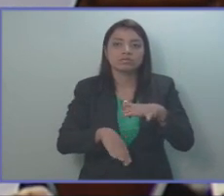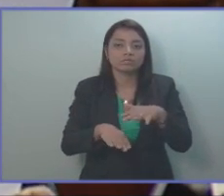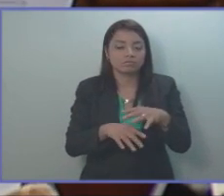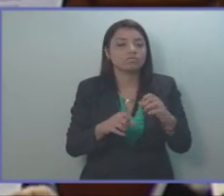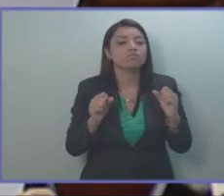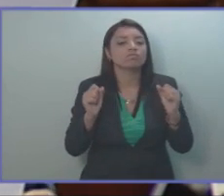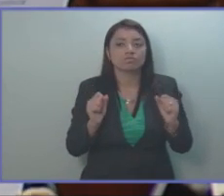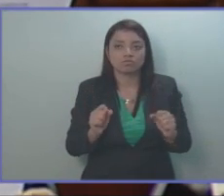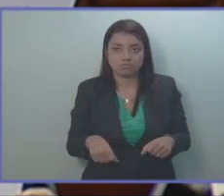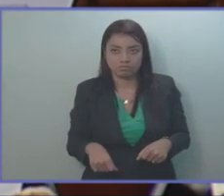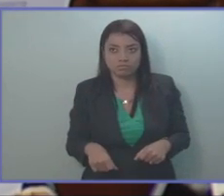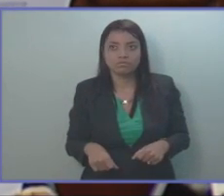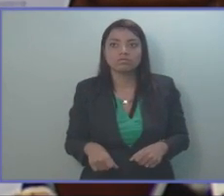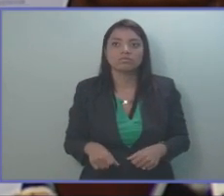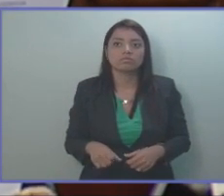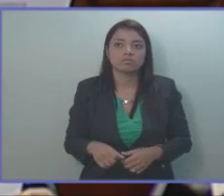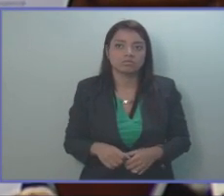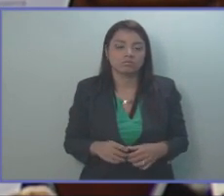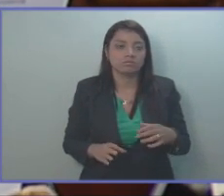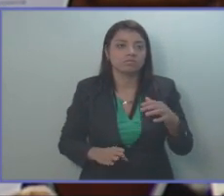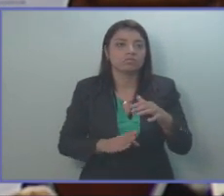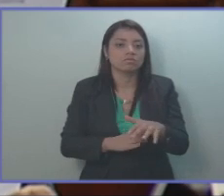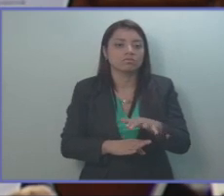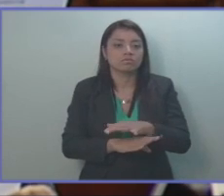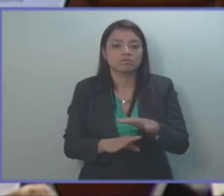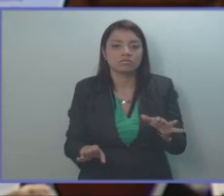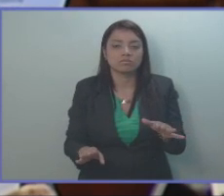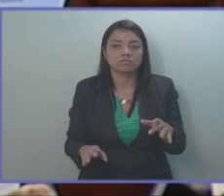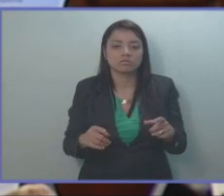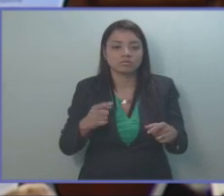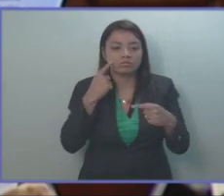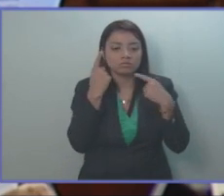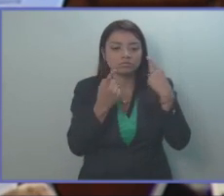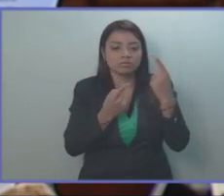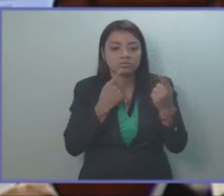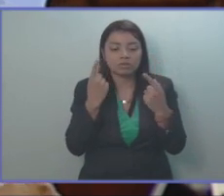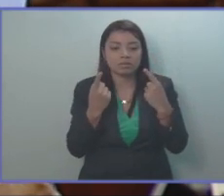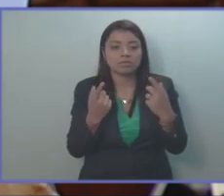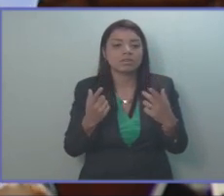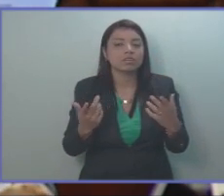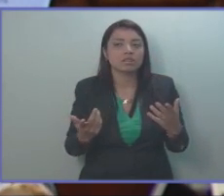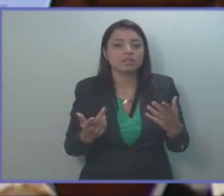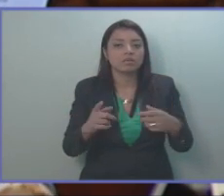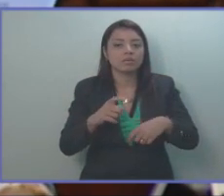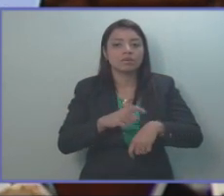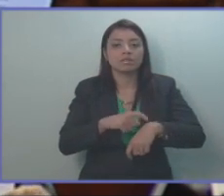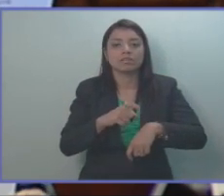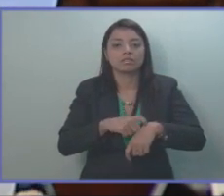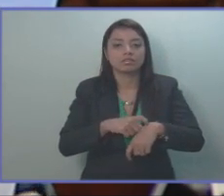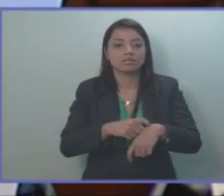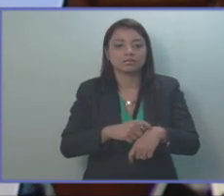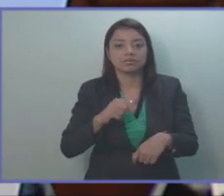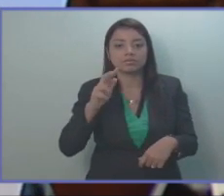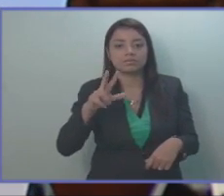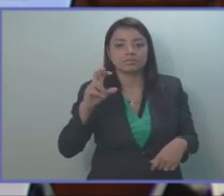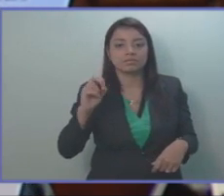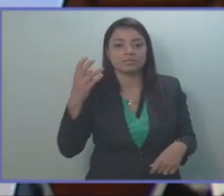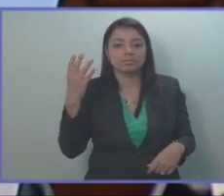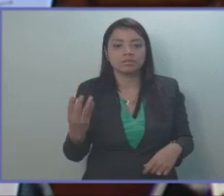podrá suspender las visitas de forma total o parcial por un plazo máximo de 30